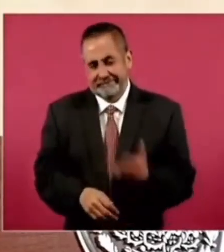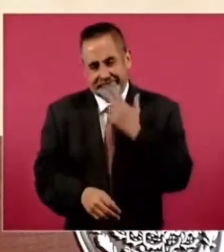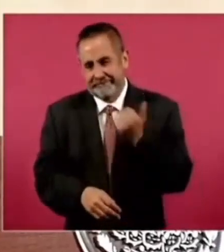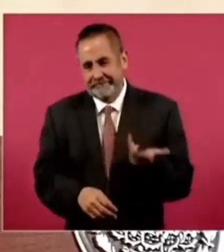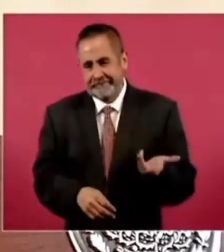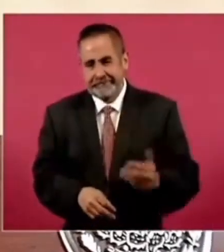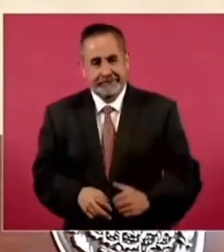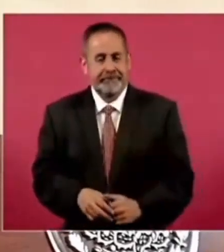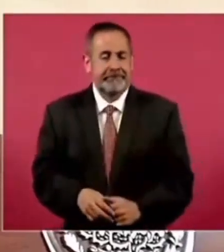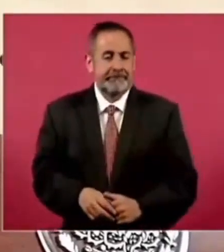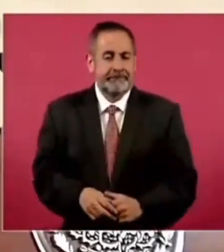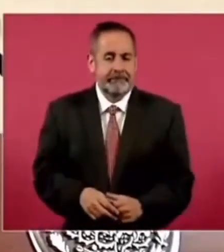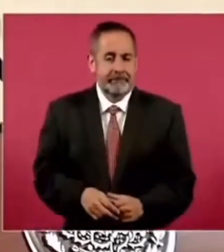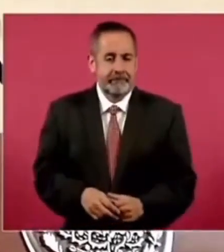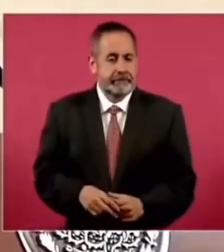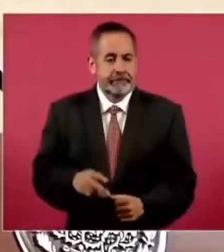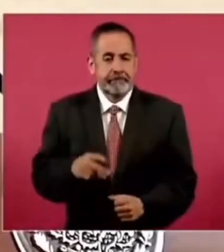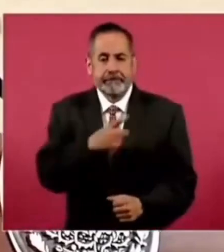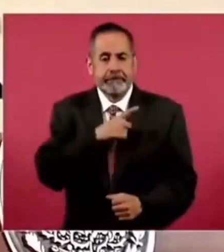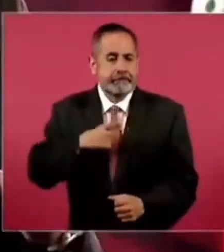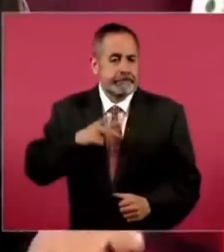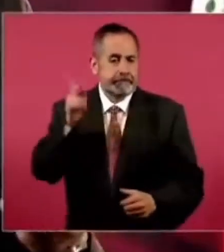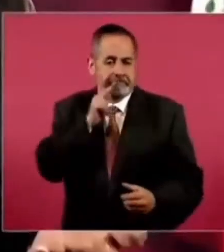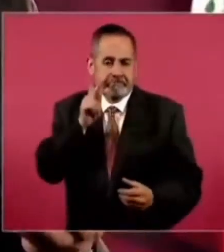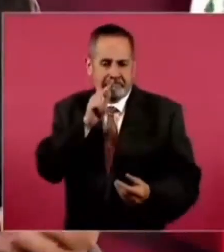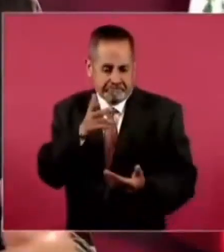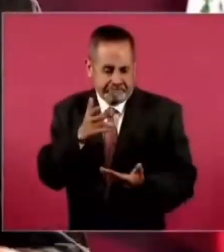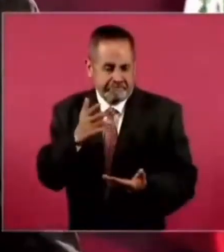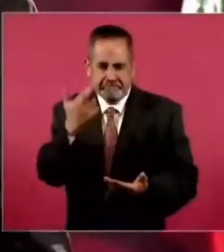Es que se tiene que argumentar.